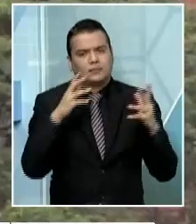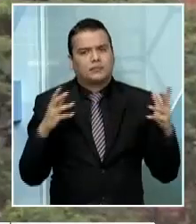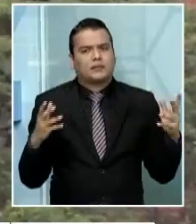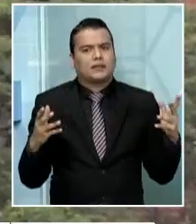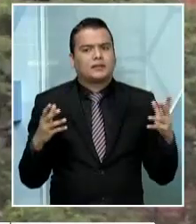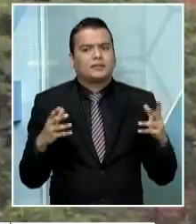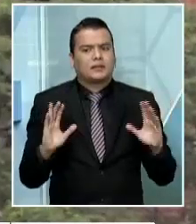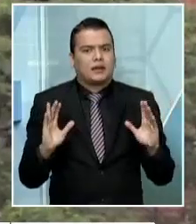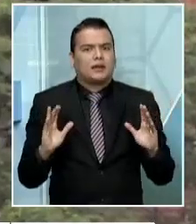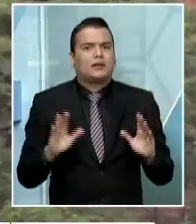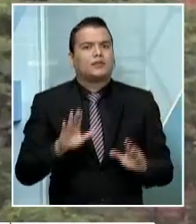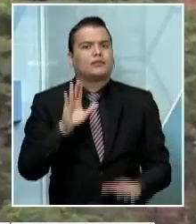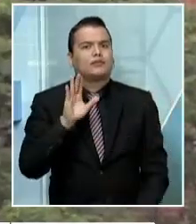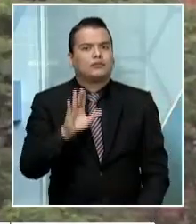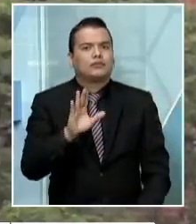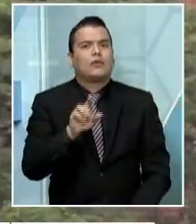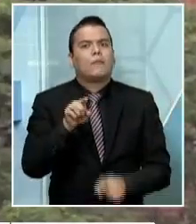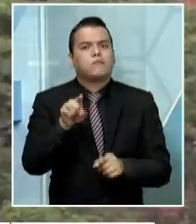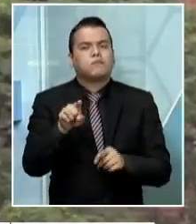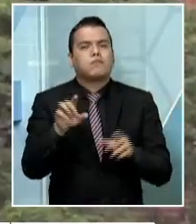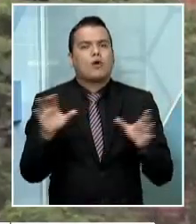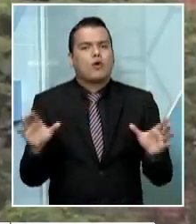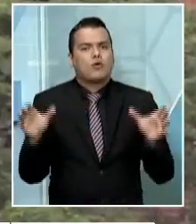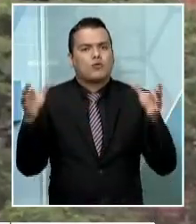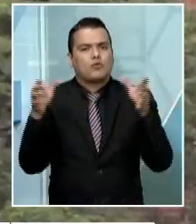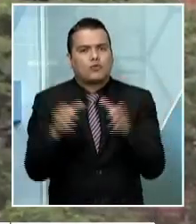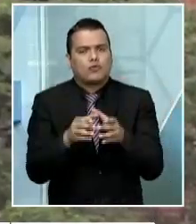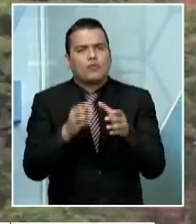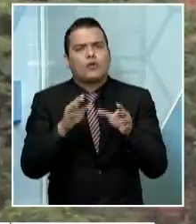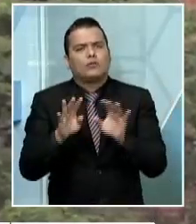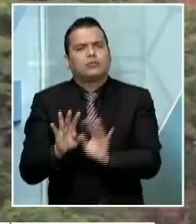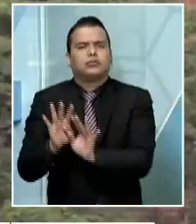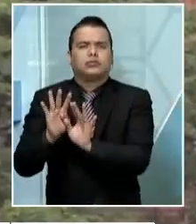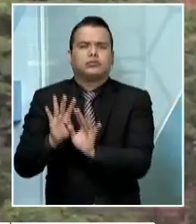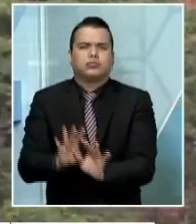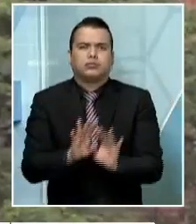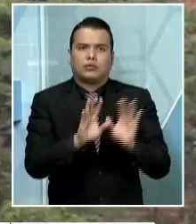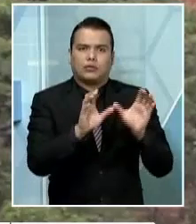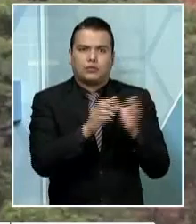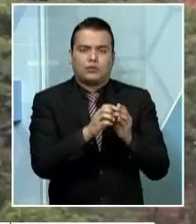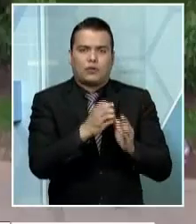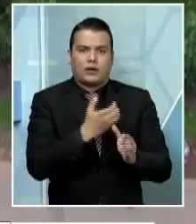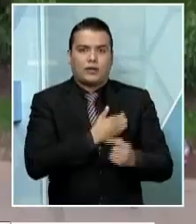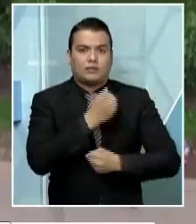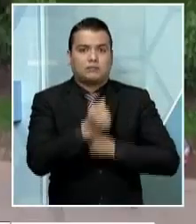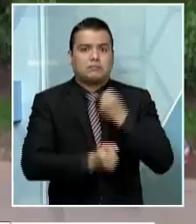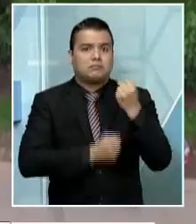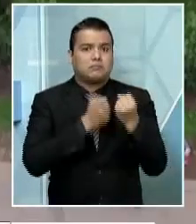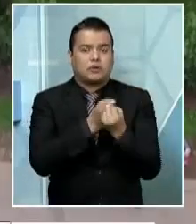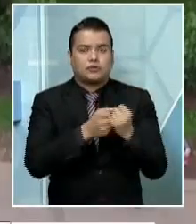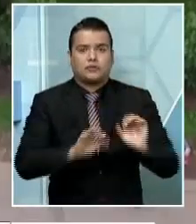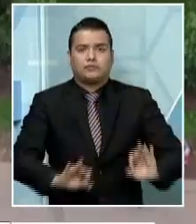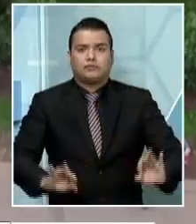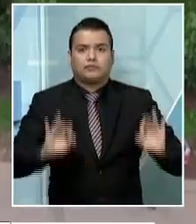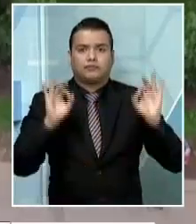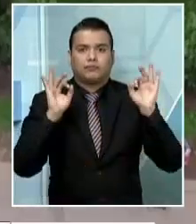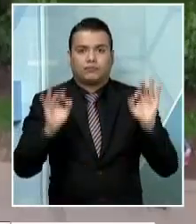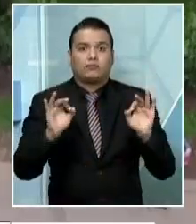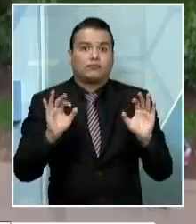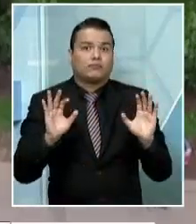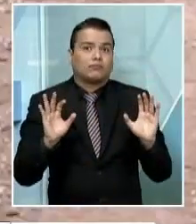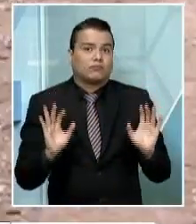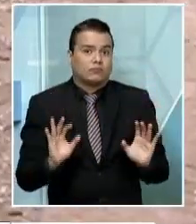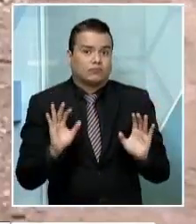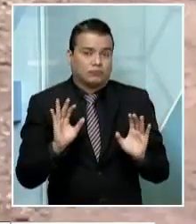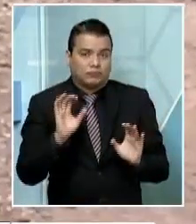bioseguridad, tanto en la parte interna de la organización de la Minga como en el apoyo que la alcaldía va a generar, están garantizados. Y por eso pues, hay